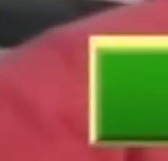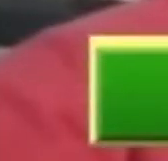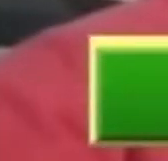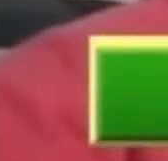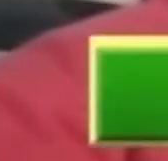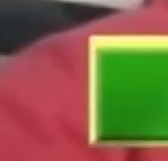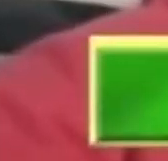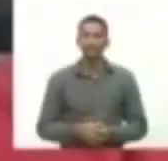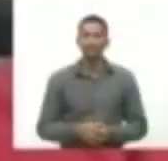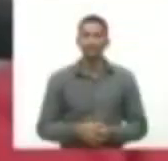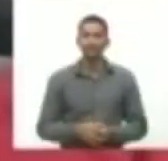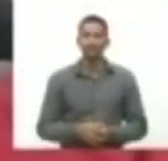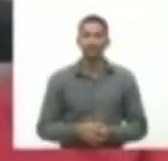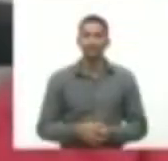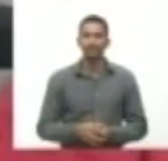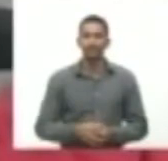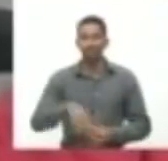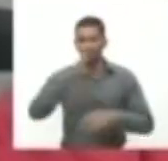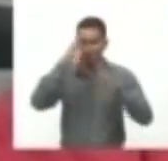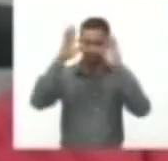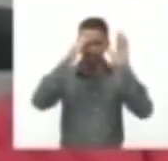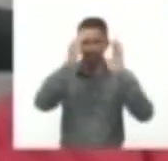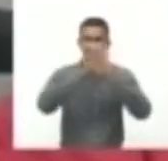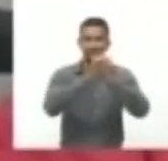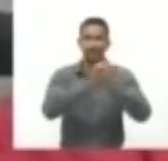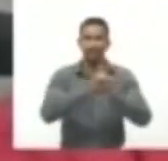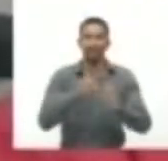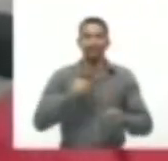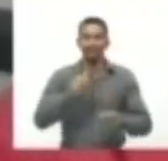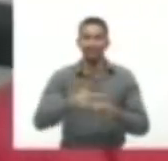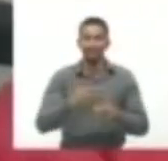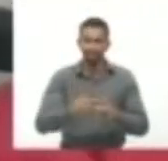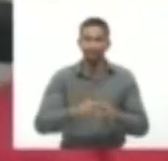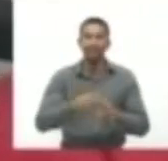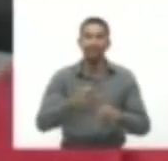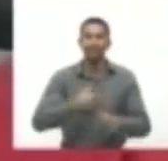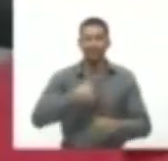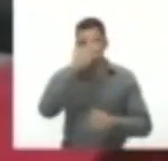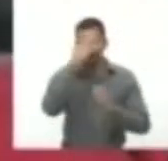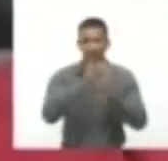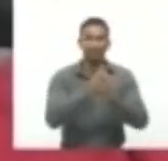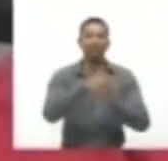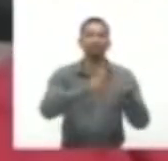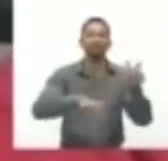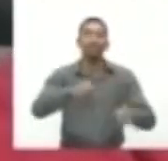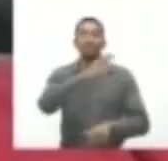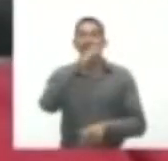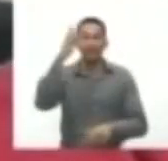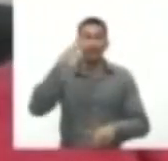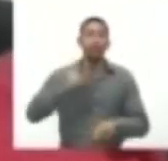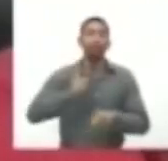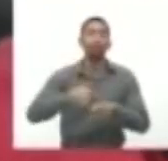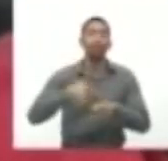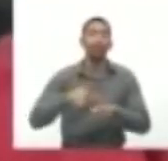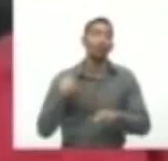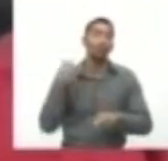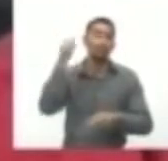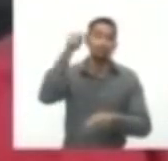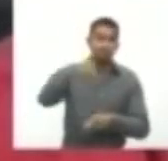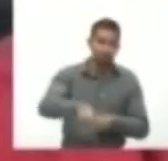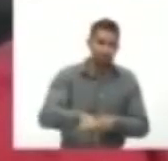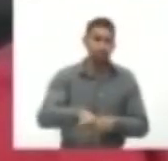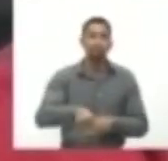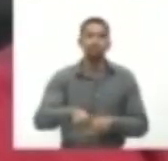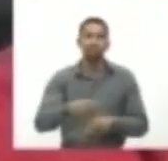Les saluda Eric Zona 1. Quiero enviarle un mensaje muy especial a toda mi gente de Barranquilla. Muy pronto estaré con ustedes. Eric